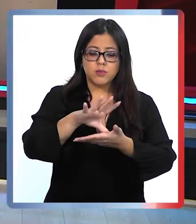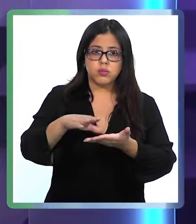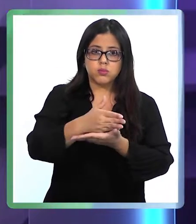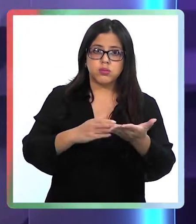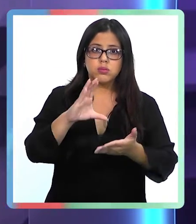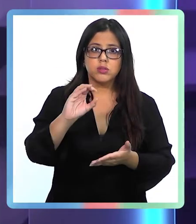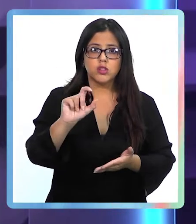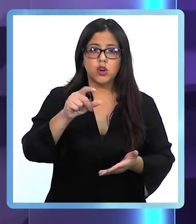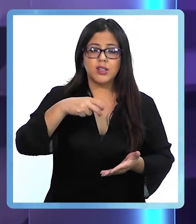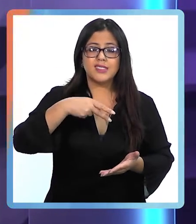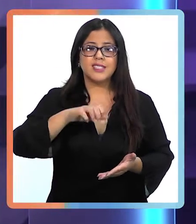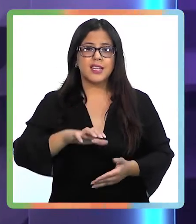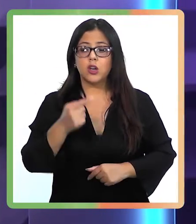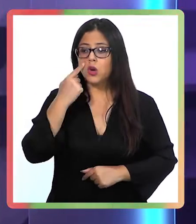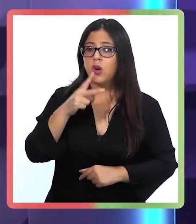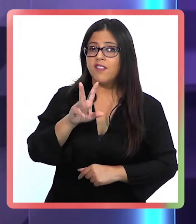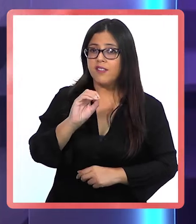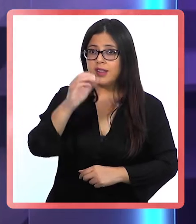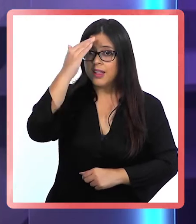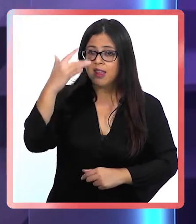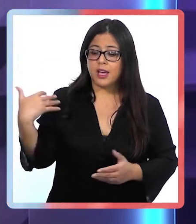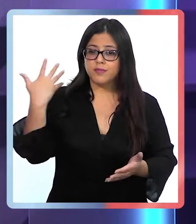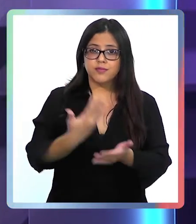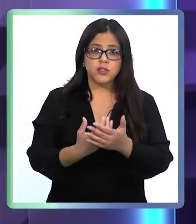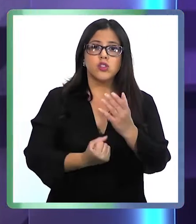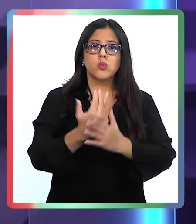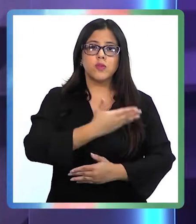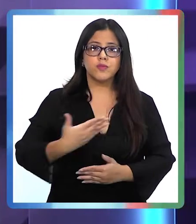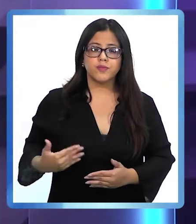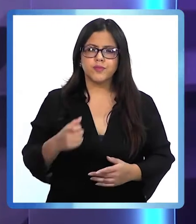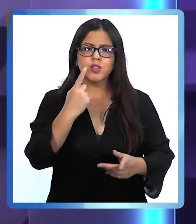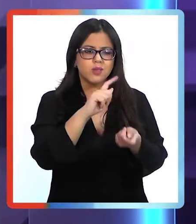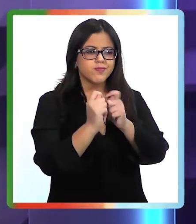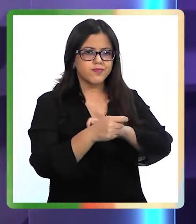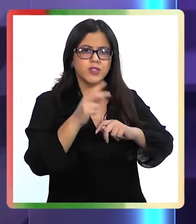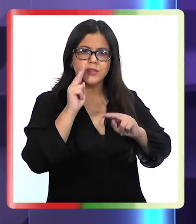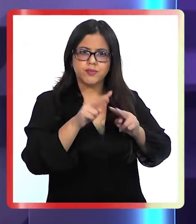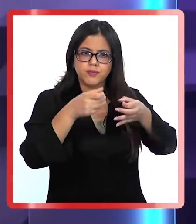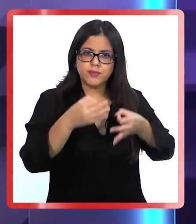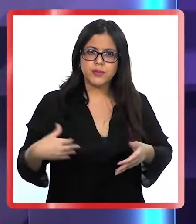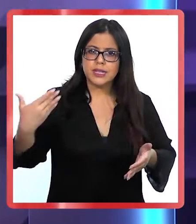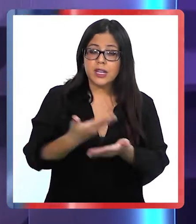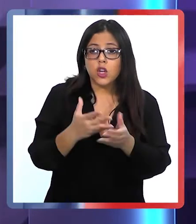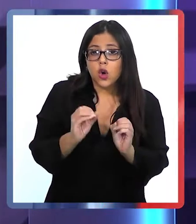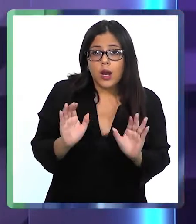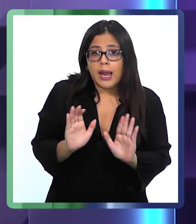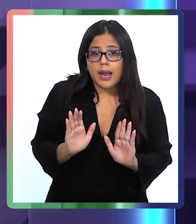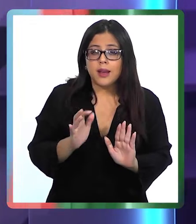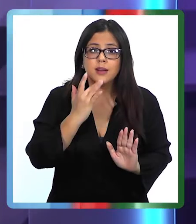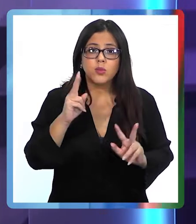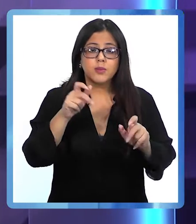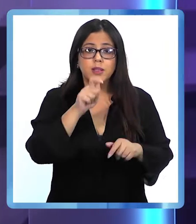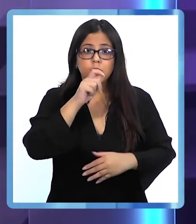Colchane y Ollagua. Tenemos nada más que 20 días de un gobierno nuevo. ¿Y qué cambios concretos ha visto usted en la zona? O hasta ahora nada, porque la